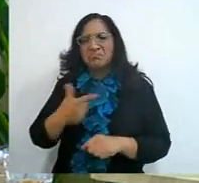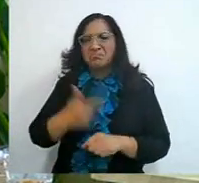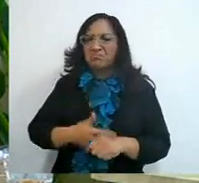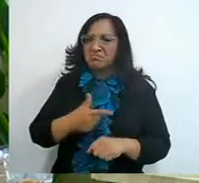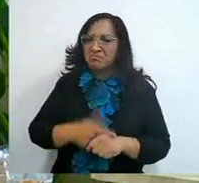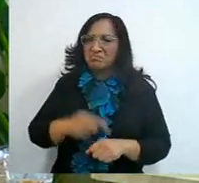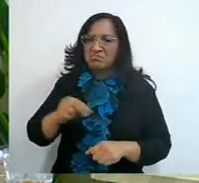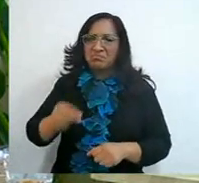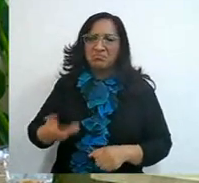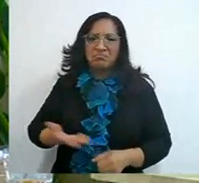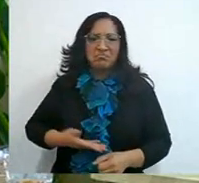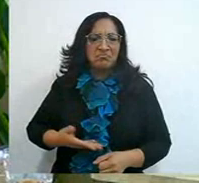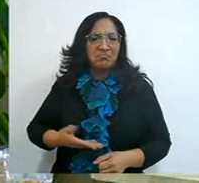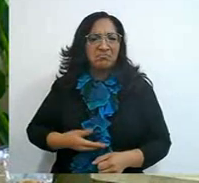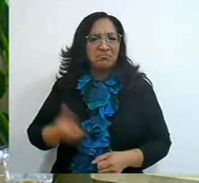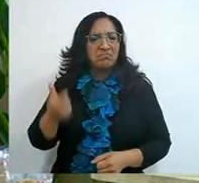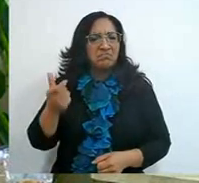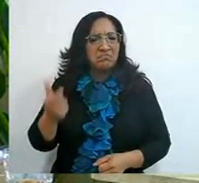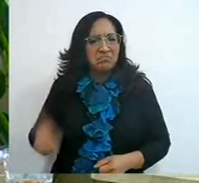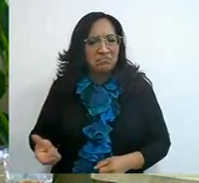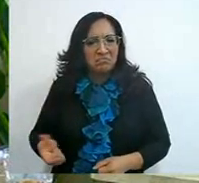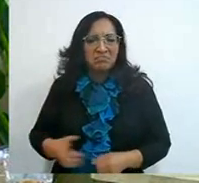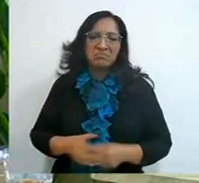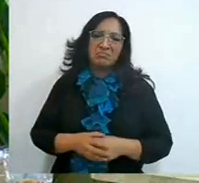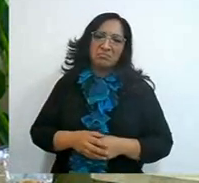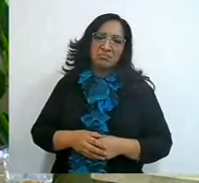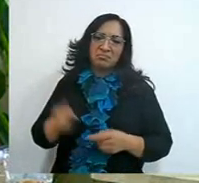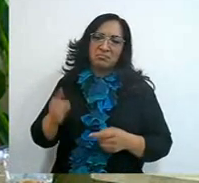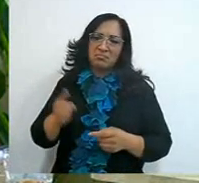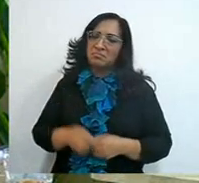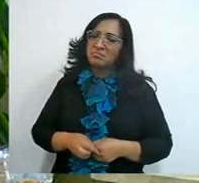escasez, pérdida de muchas cosas.